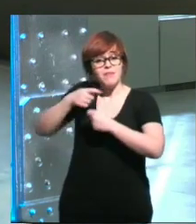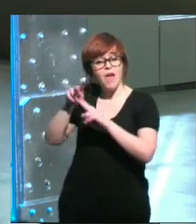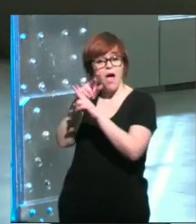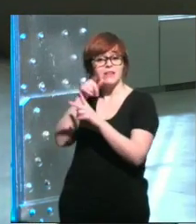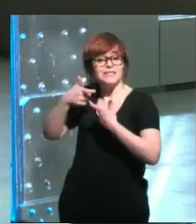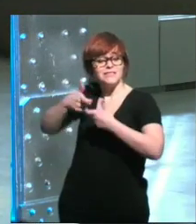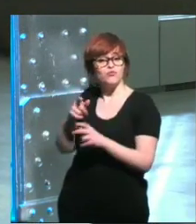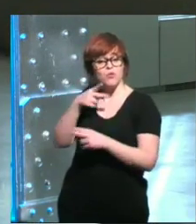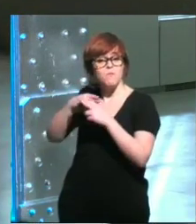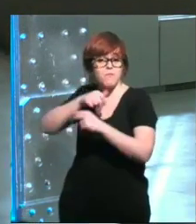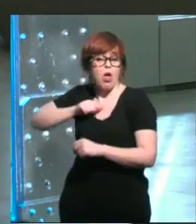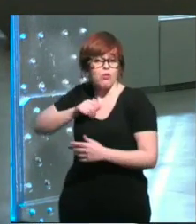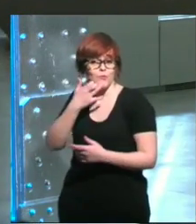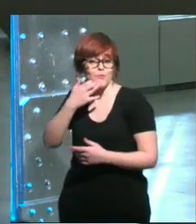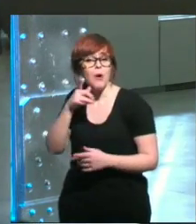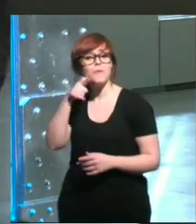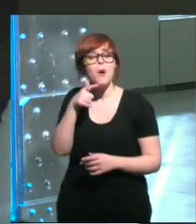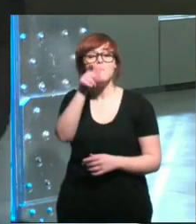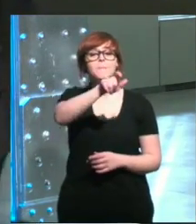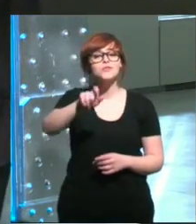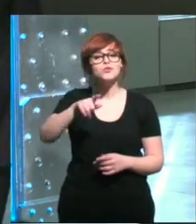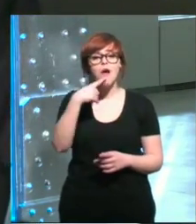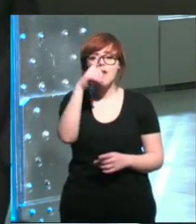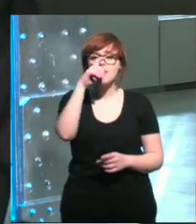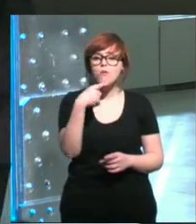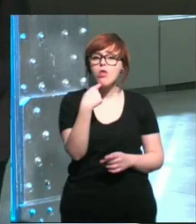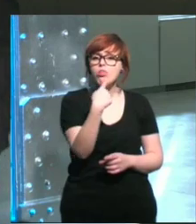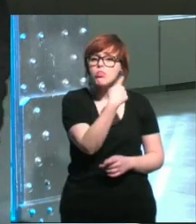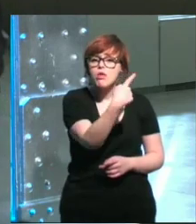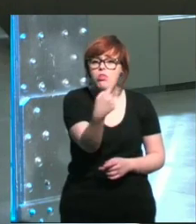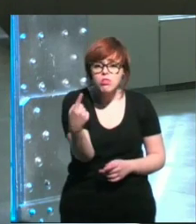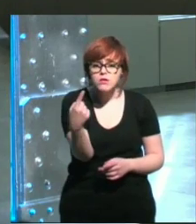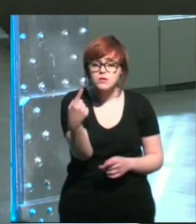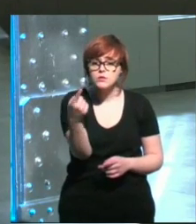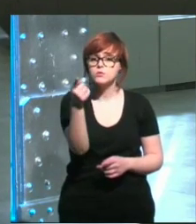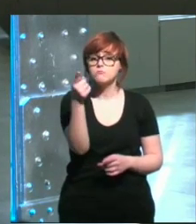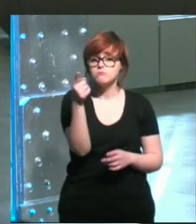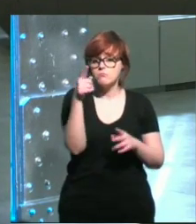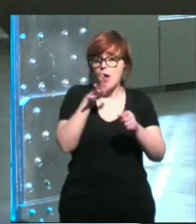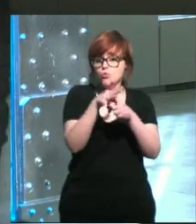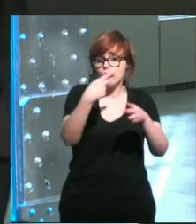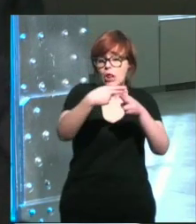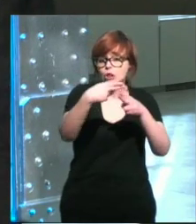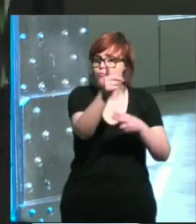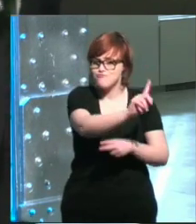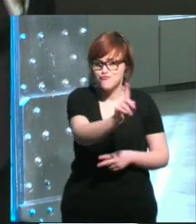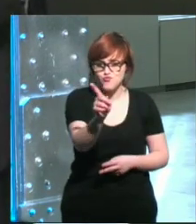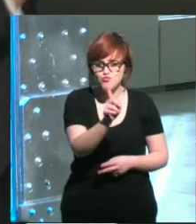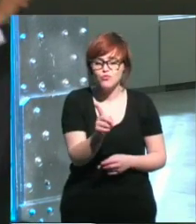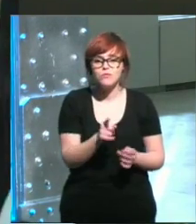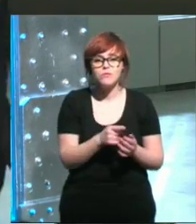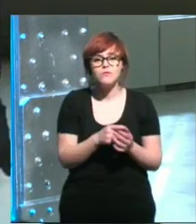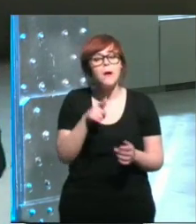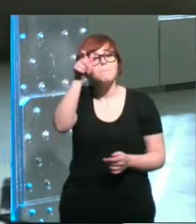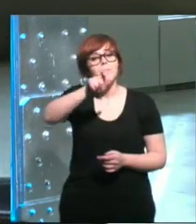no recuerda lo que le dices en política. La gente